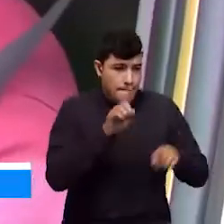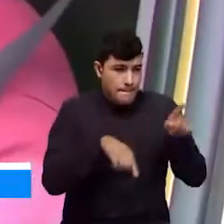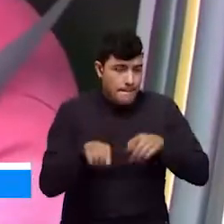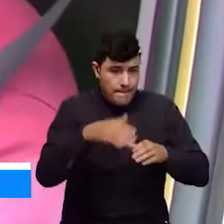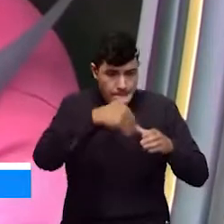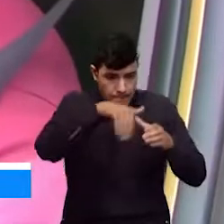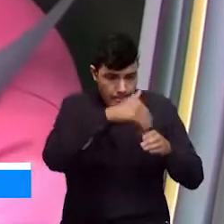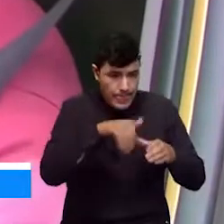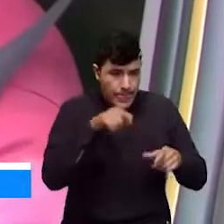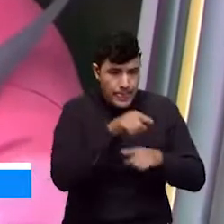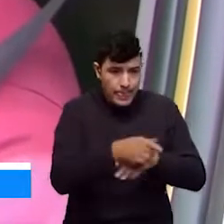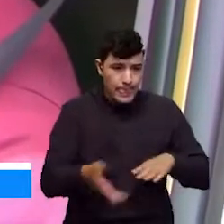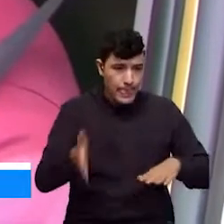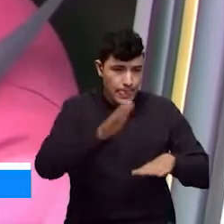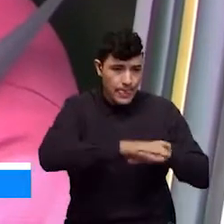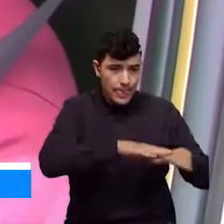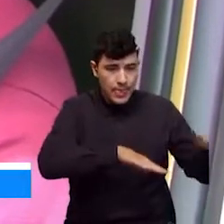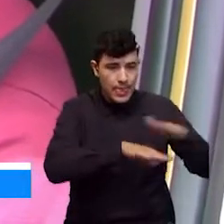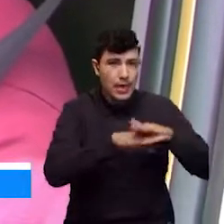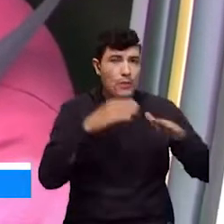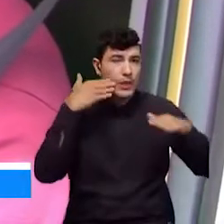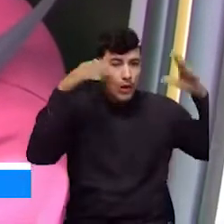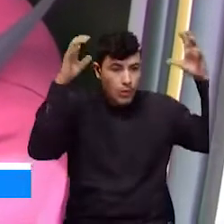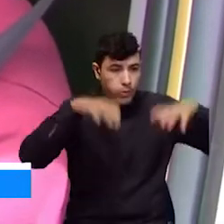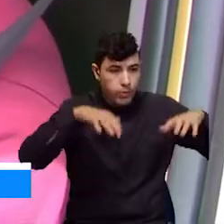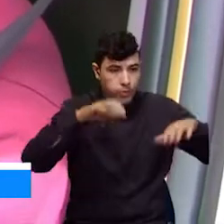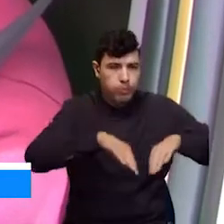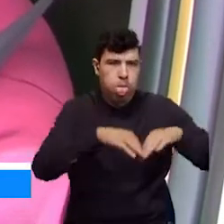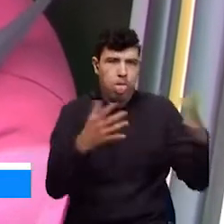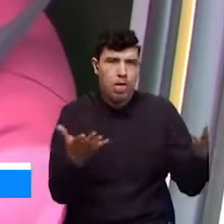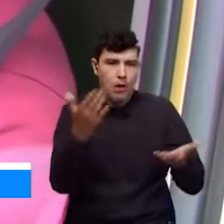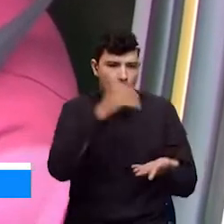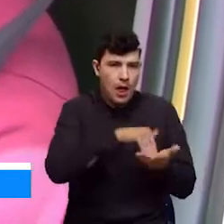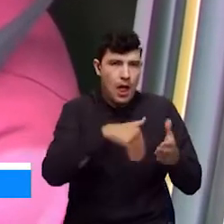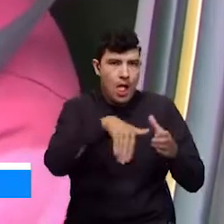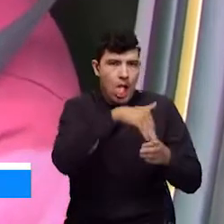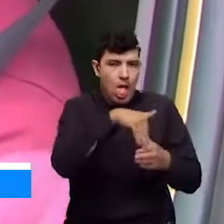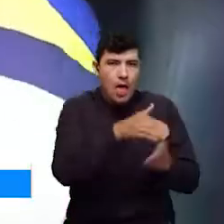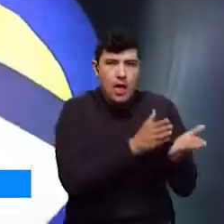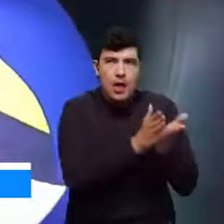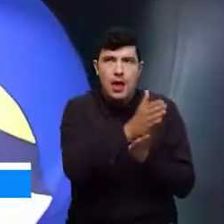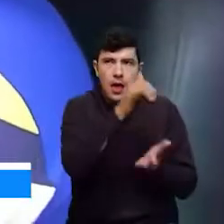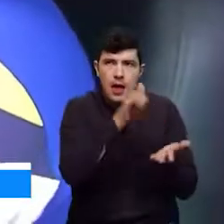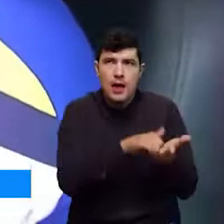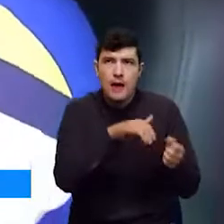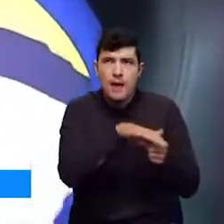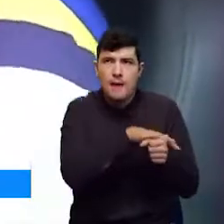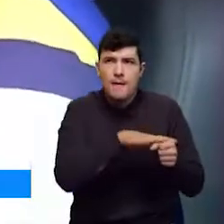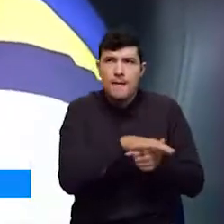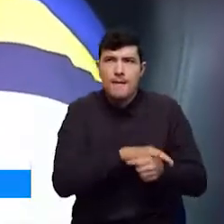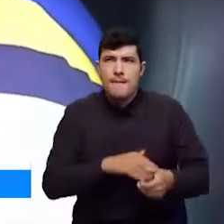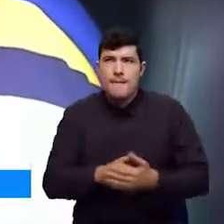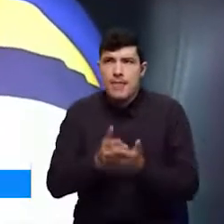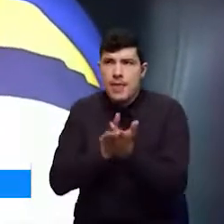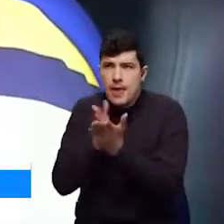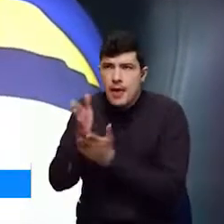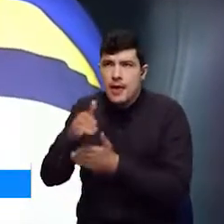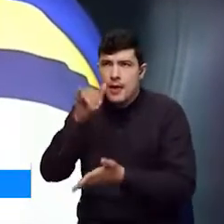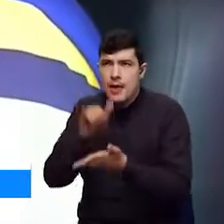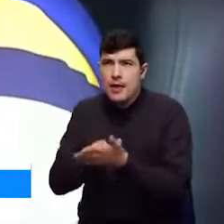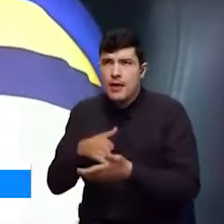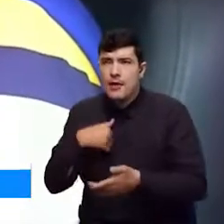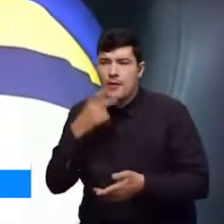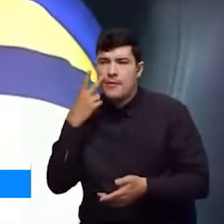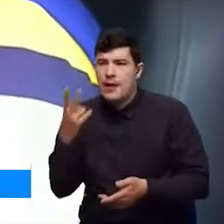huecos los tapan y apenas llueve se destapan, o sea, seguimos por lo mismo. Sigue igual, no le he